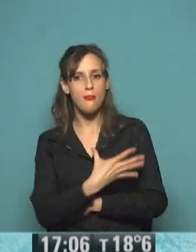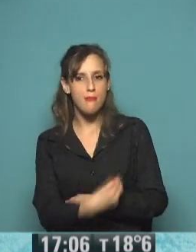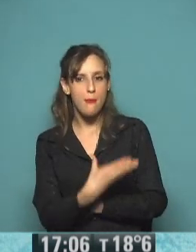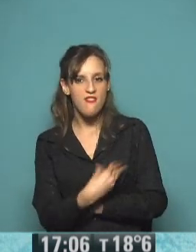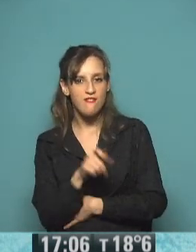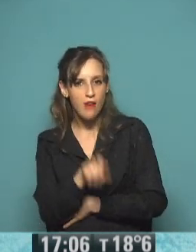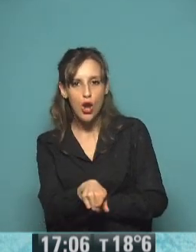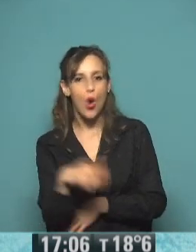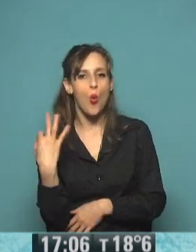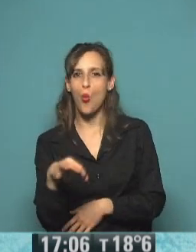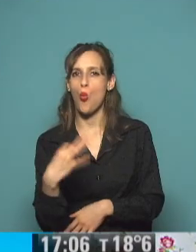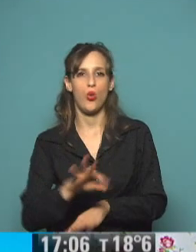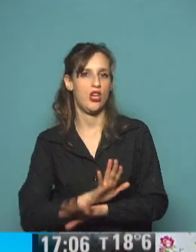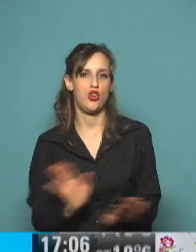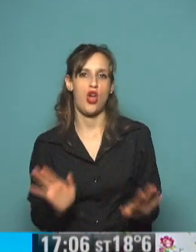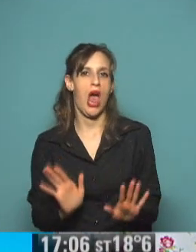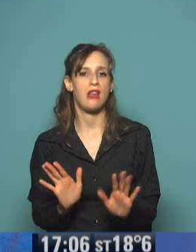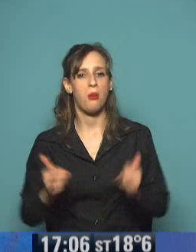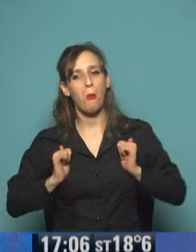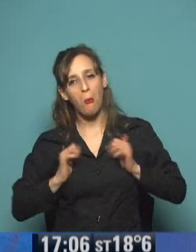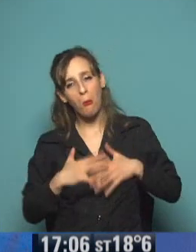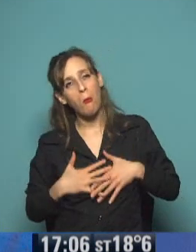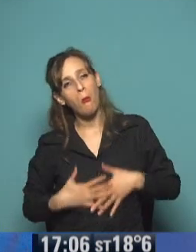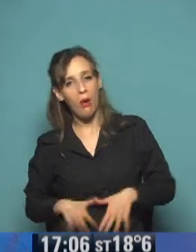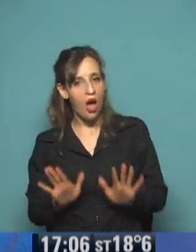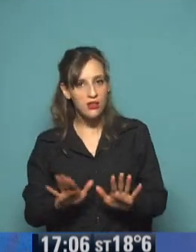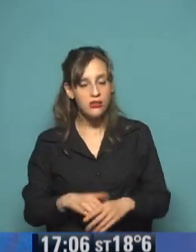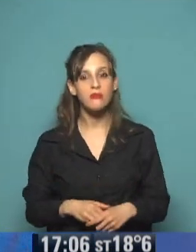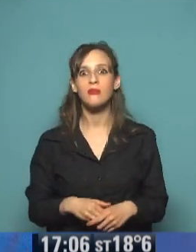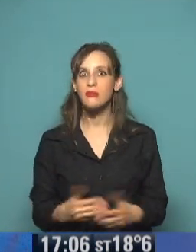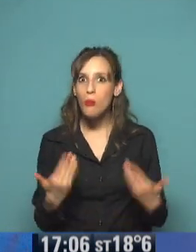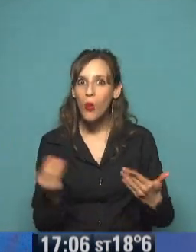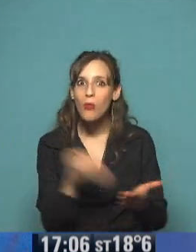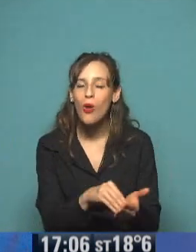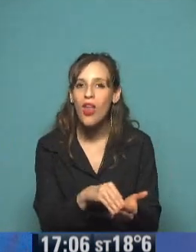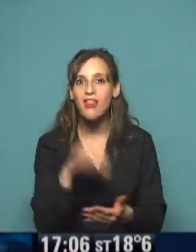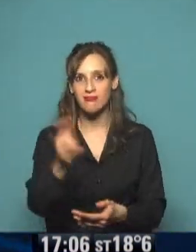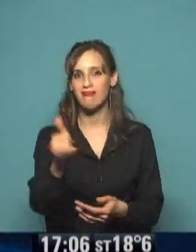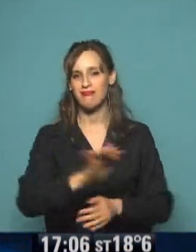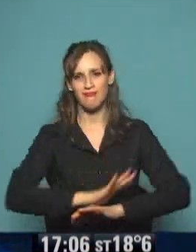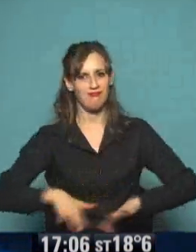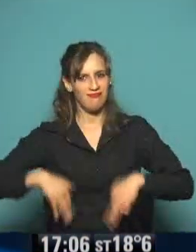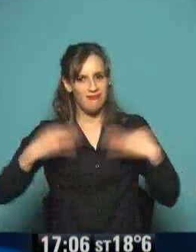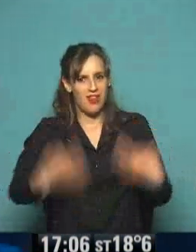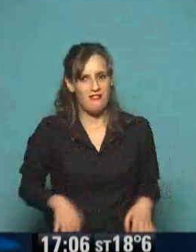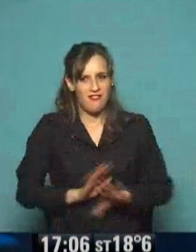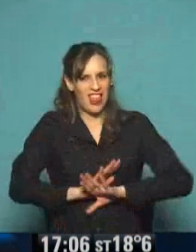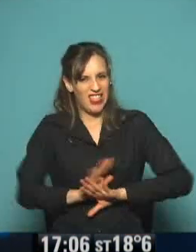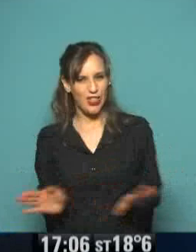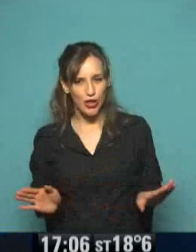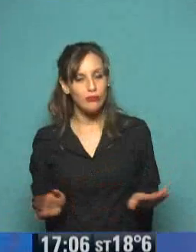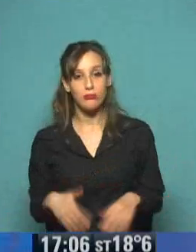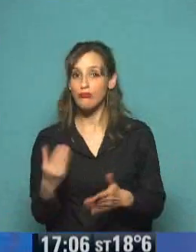mamífero más pancho. Ah, y también podemos sumar esto. Wow, nos va a quedar una descripción, pero ahí sí, completa,